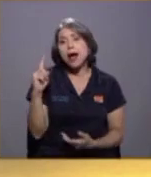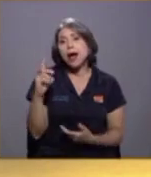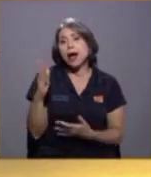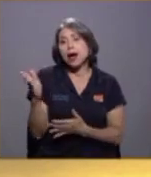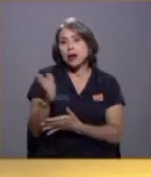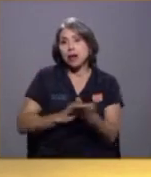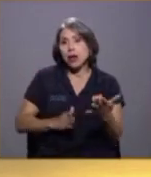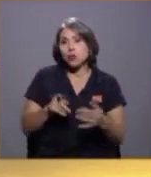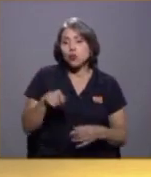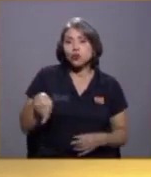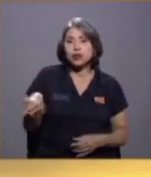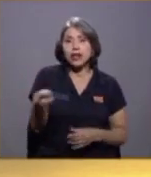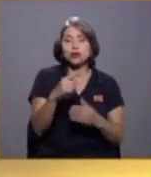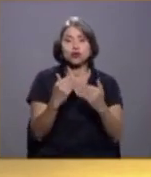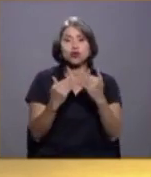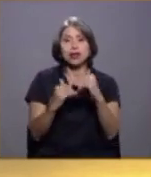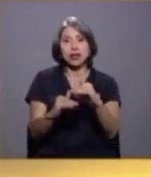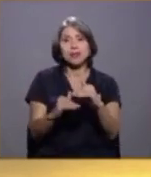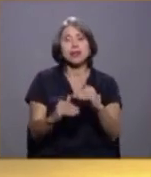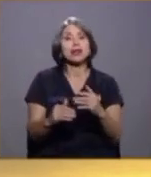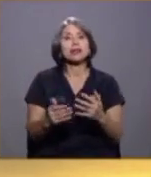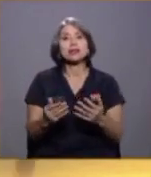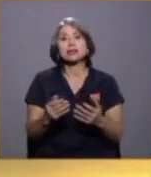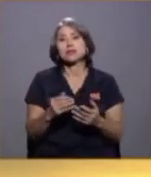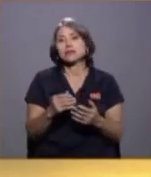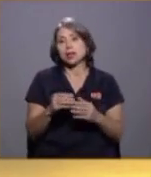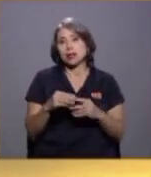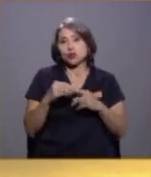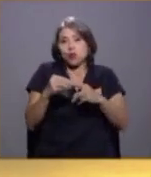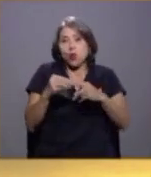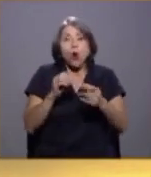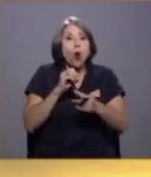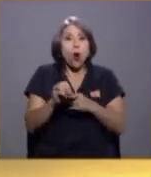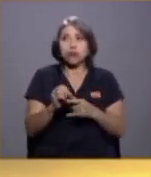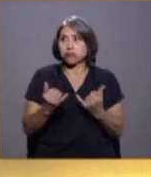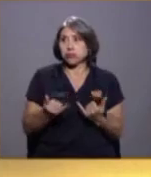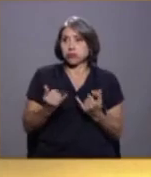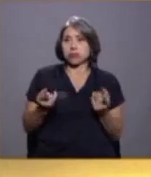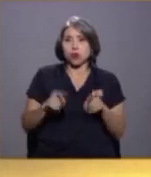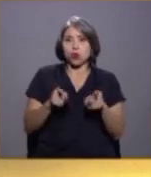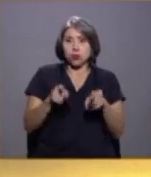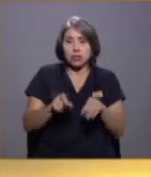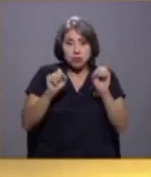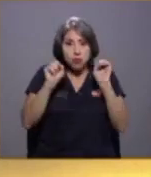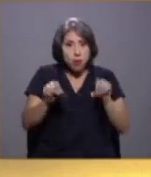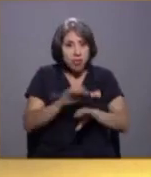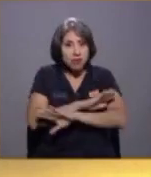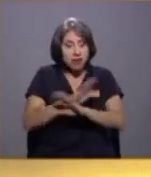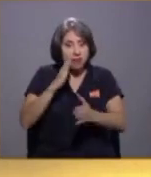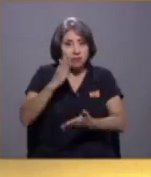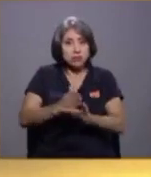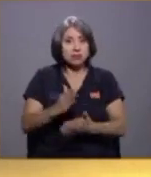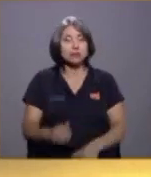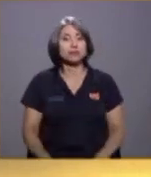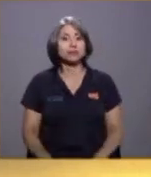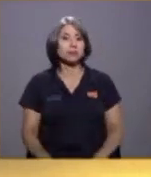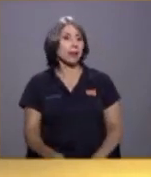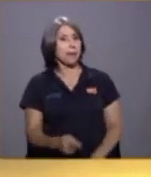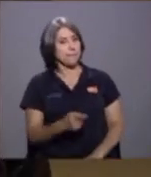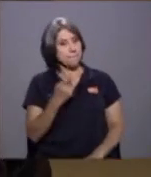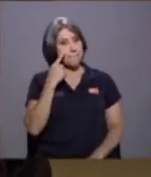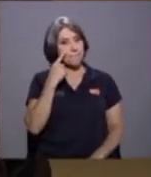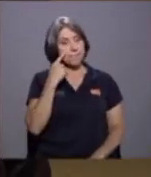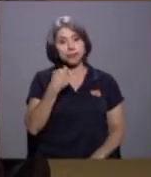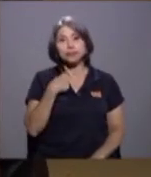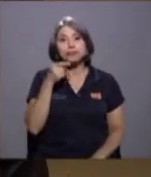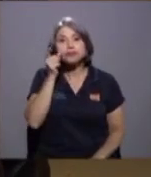límites o estructurales o hasta los coyunturales se puedan romper? Yo soy una persona muy curiosa,